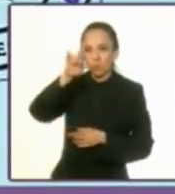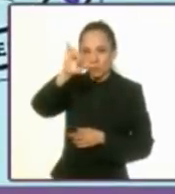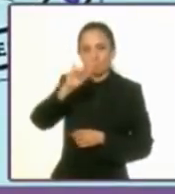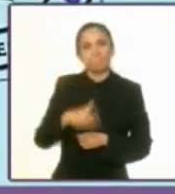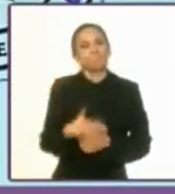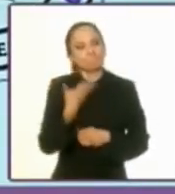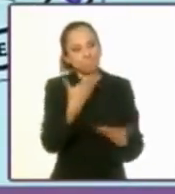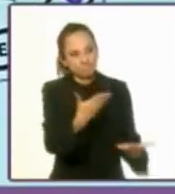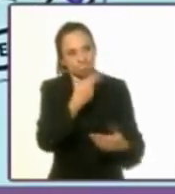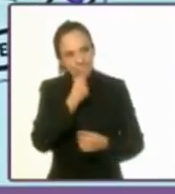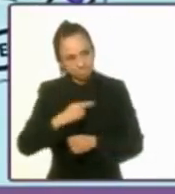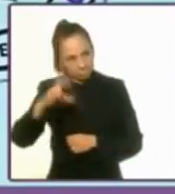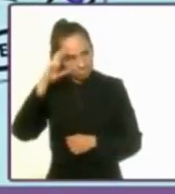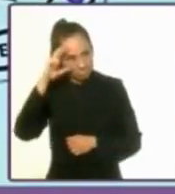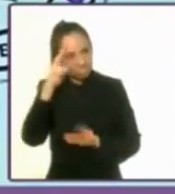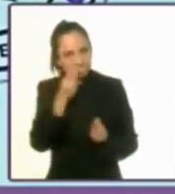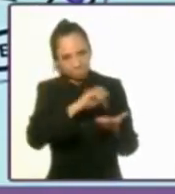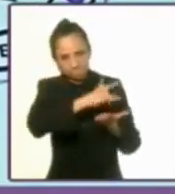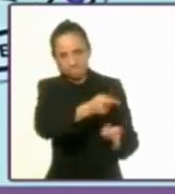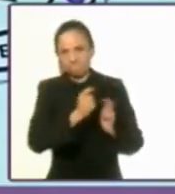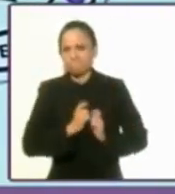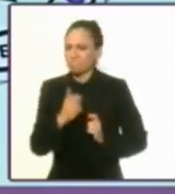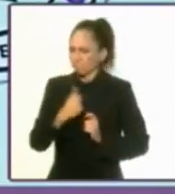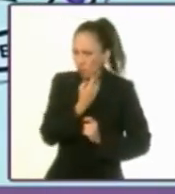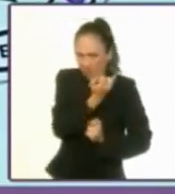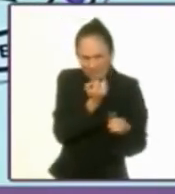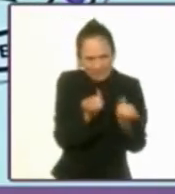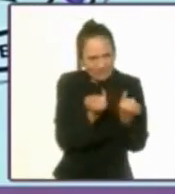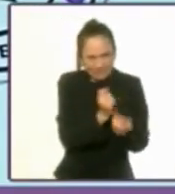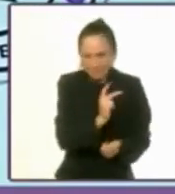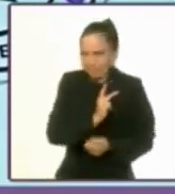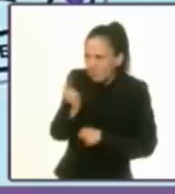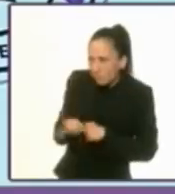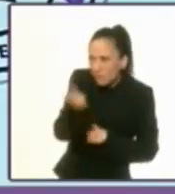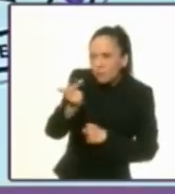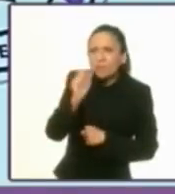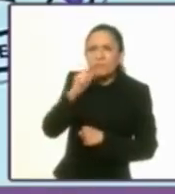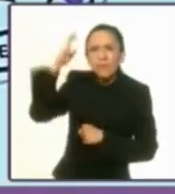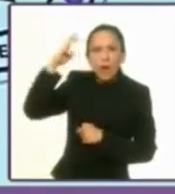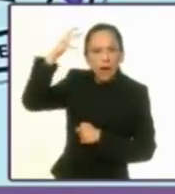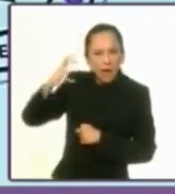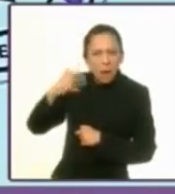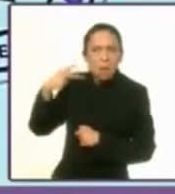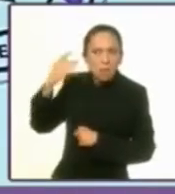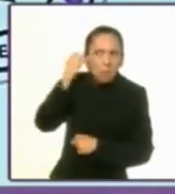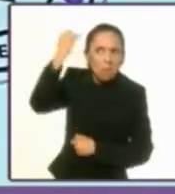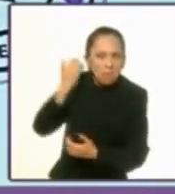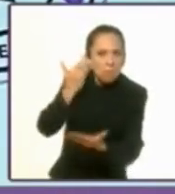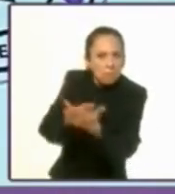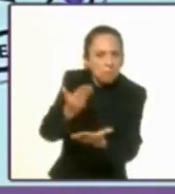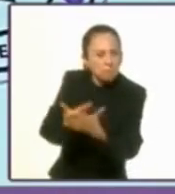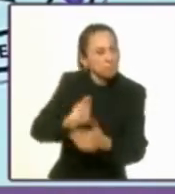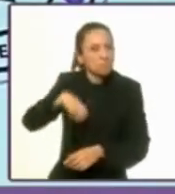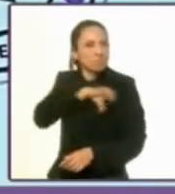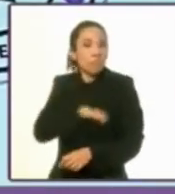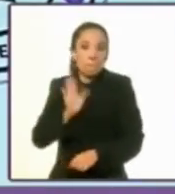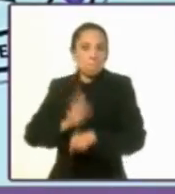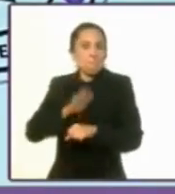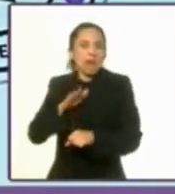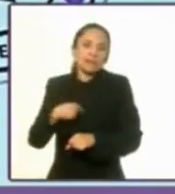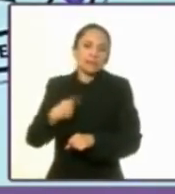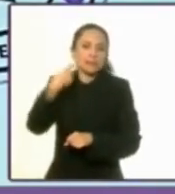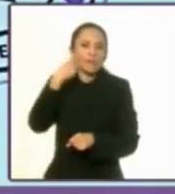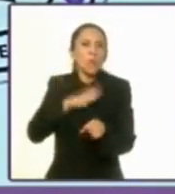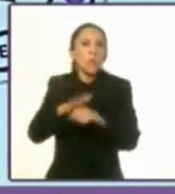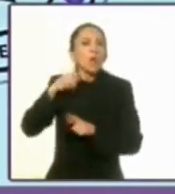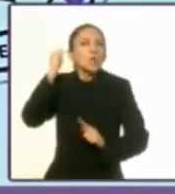esa es la misma pregunta que yo le hago a claudia same a mí me encantan sus propuestas y sobre todo la de turismo que por cierto